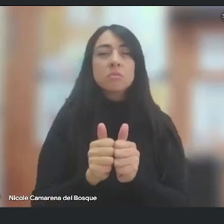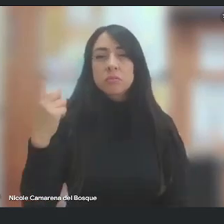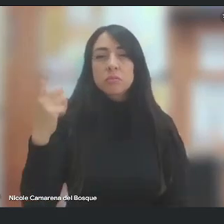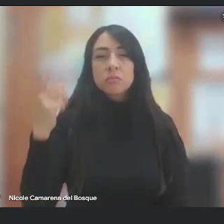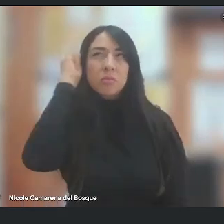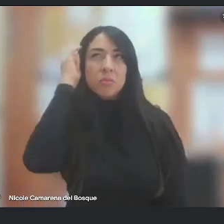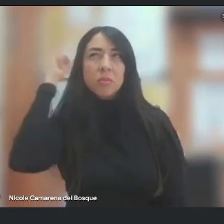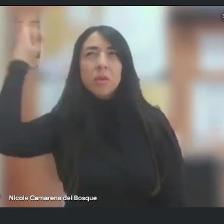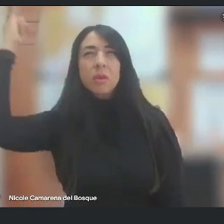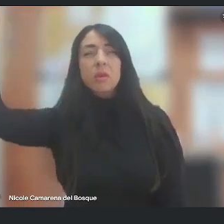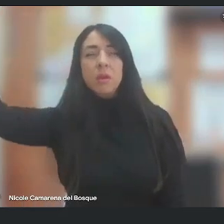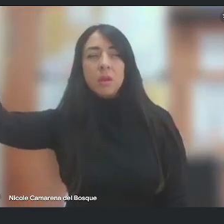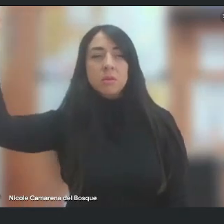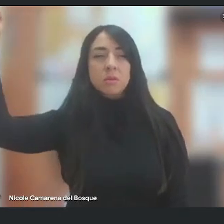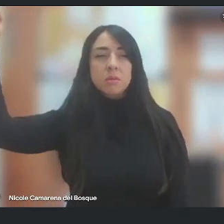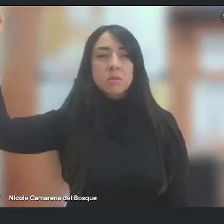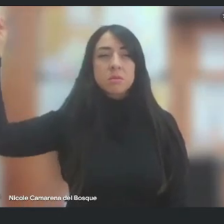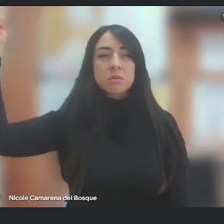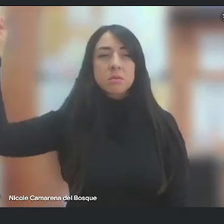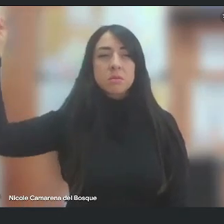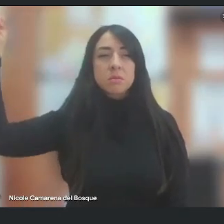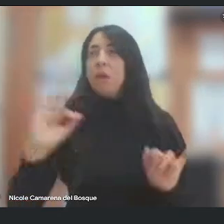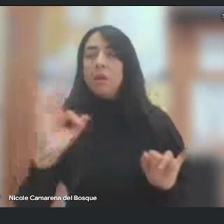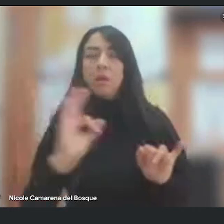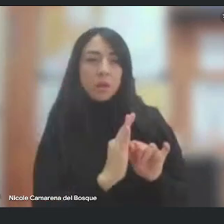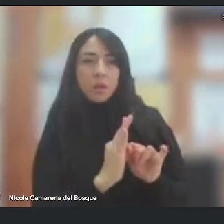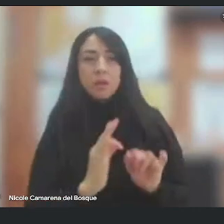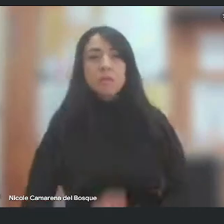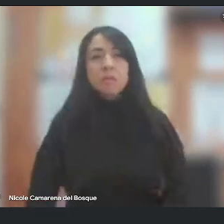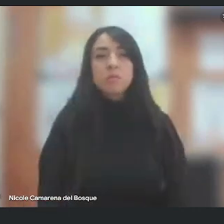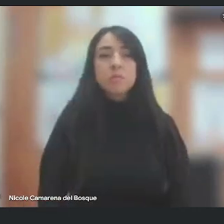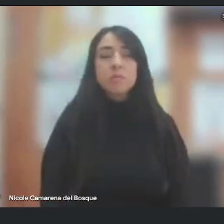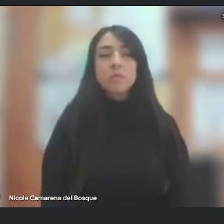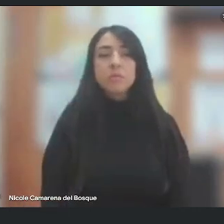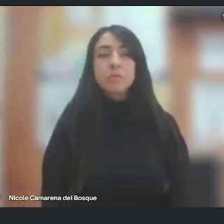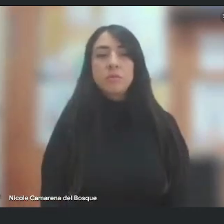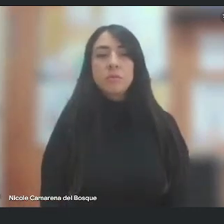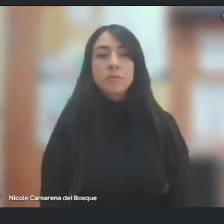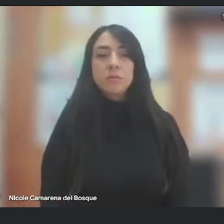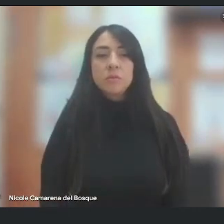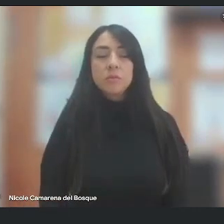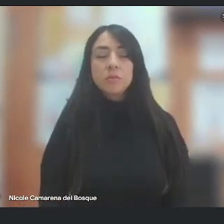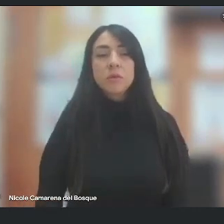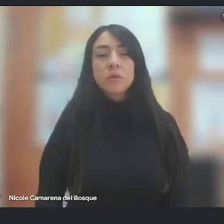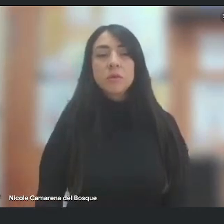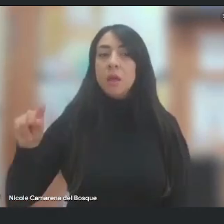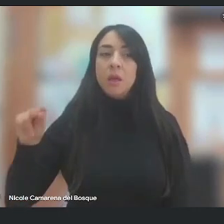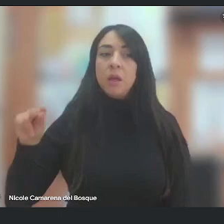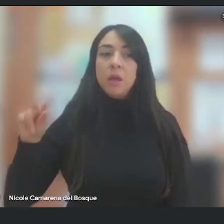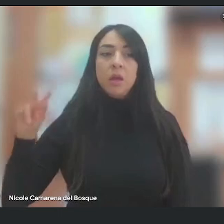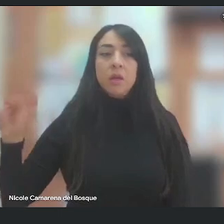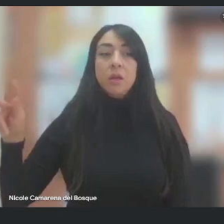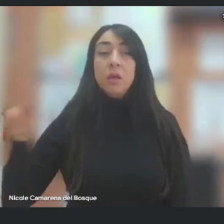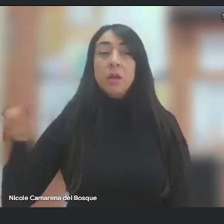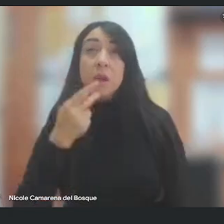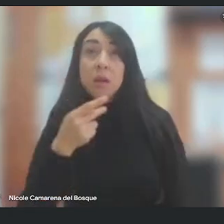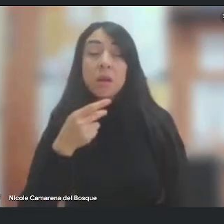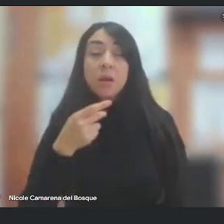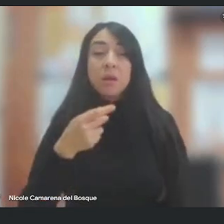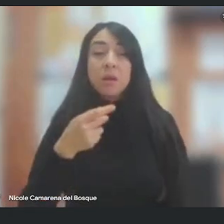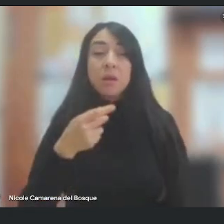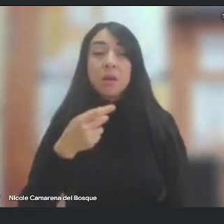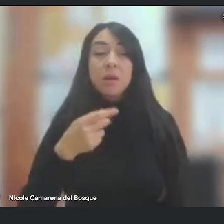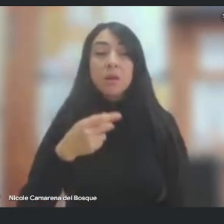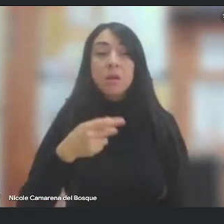de sexo, ni debe de hablarse como un tabú, como algo prohibido, que solo se debe hablar en